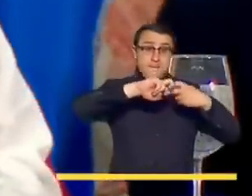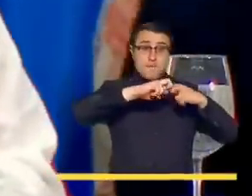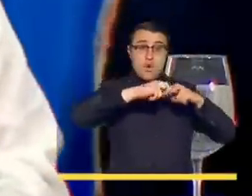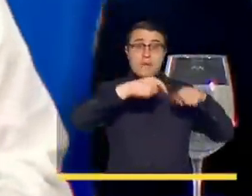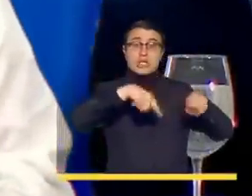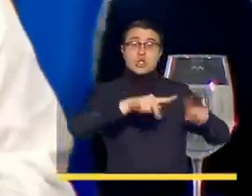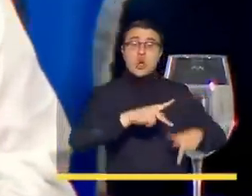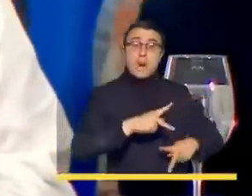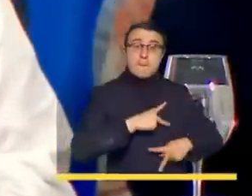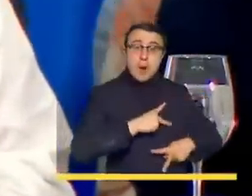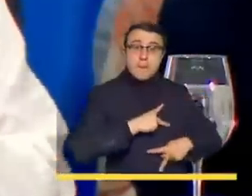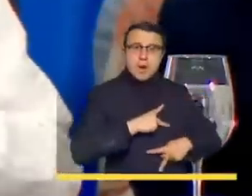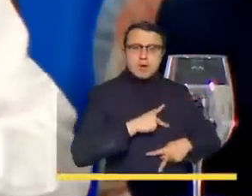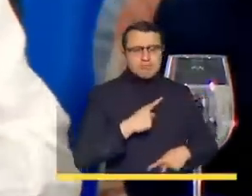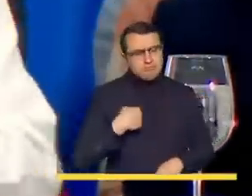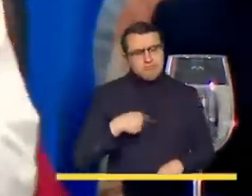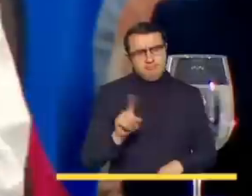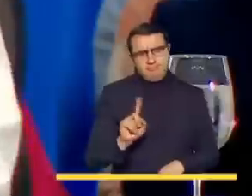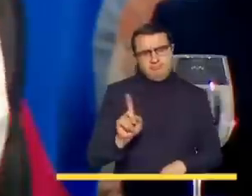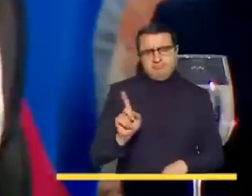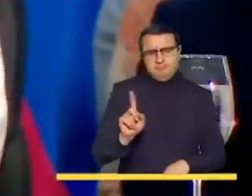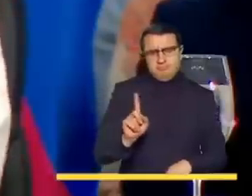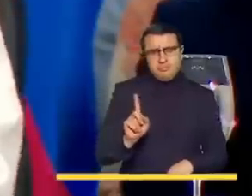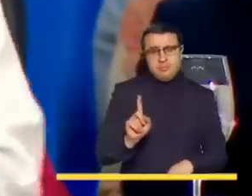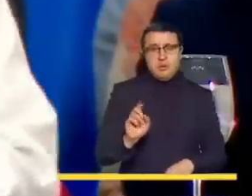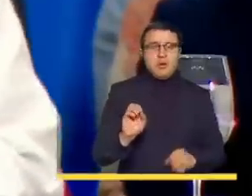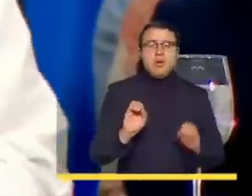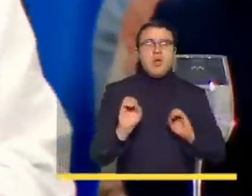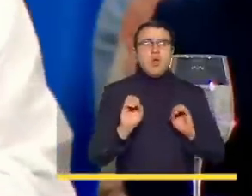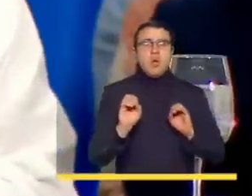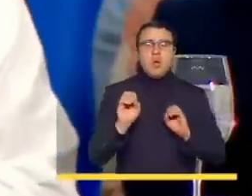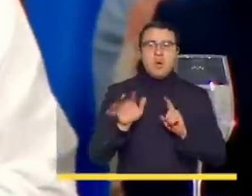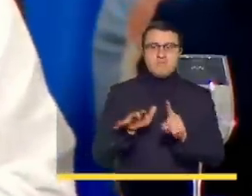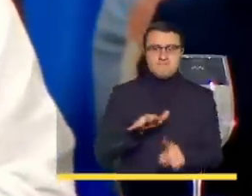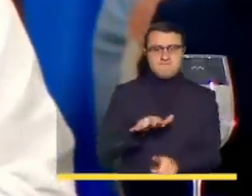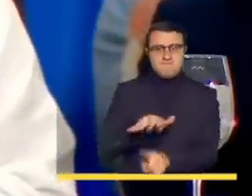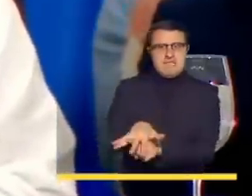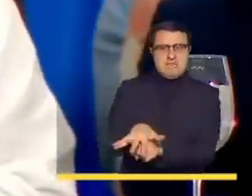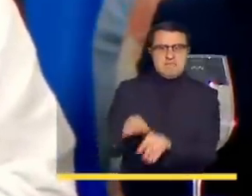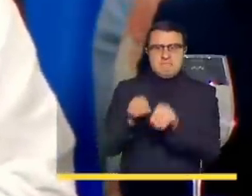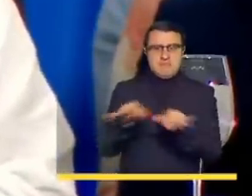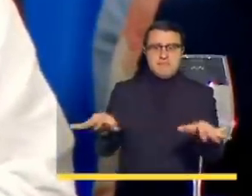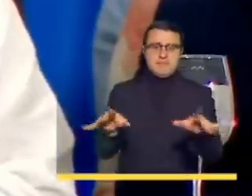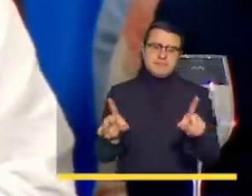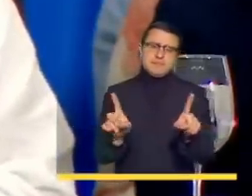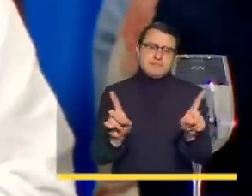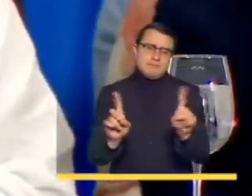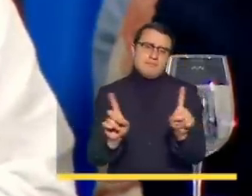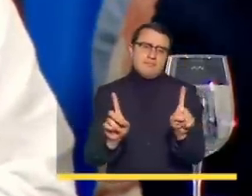propiamente, o que no nos afecte de manera directa,